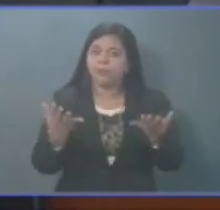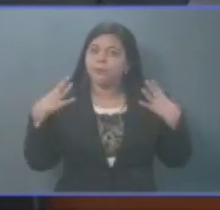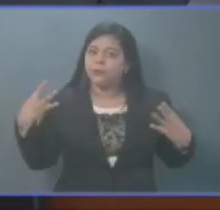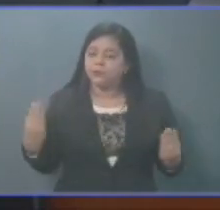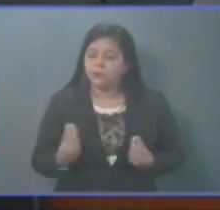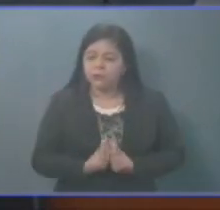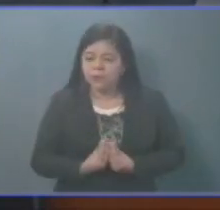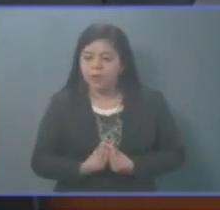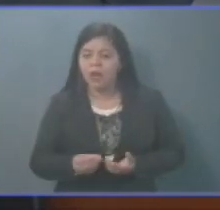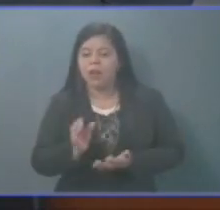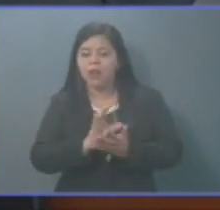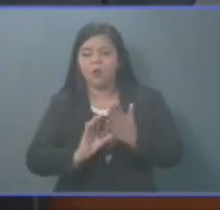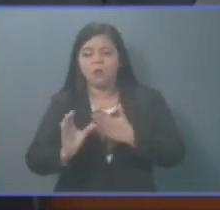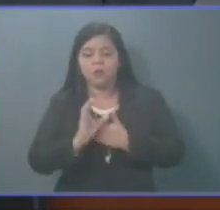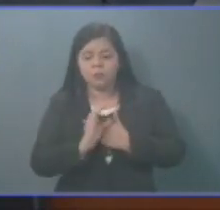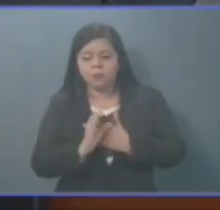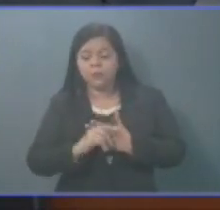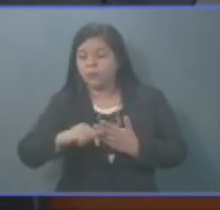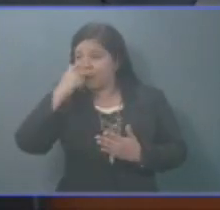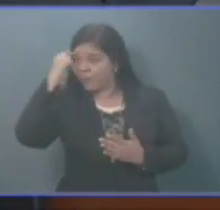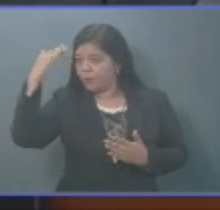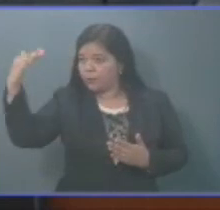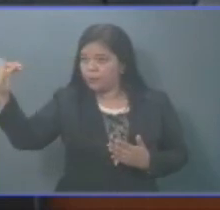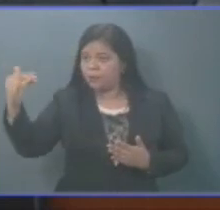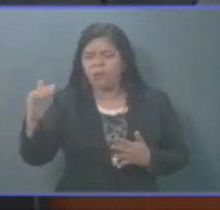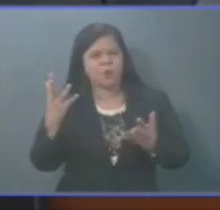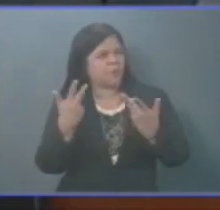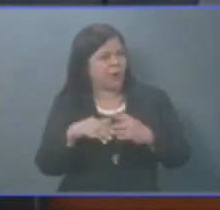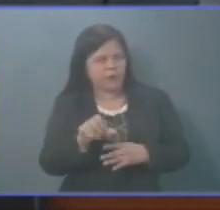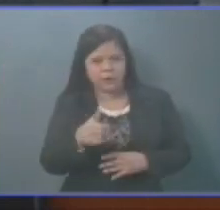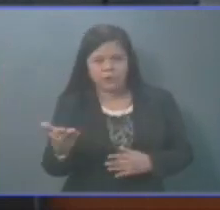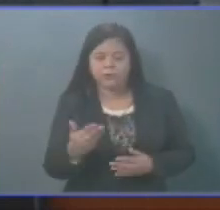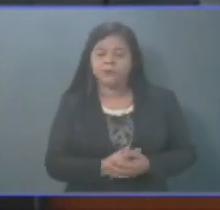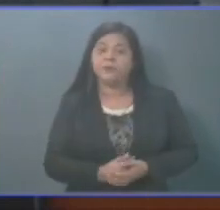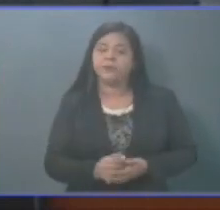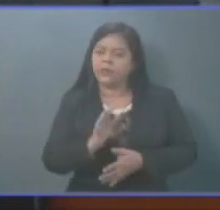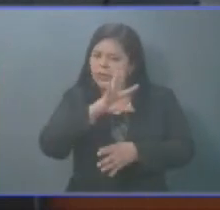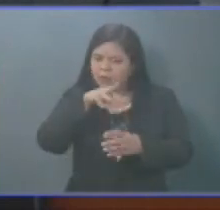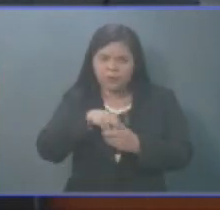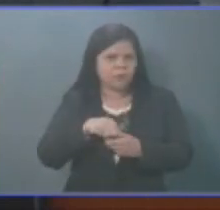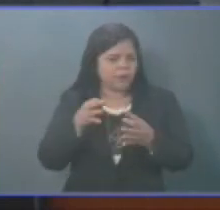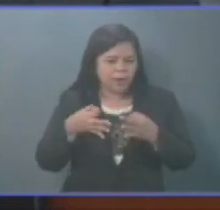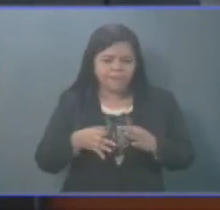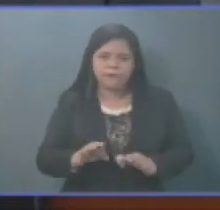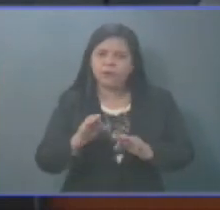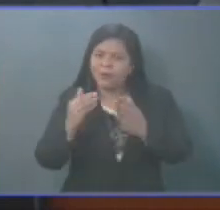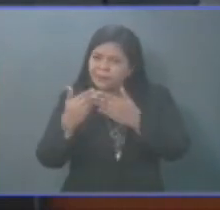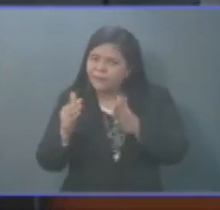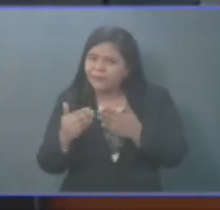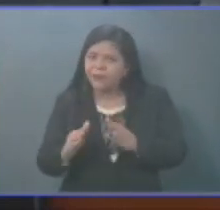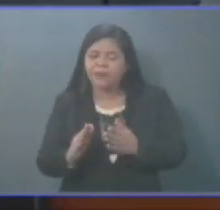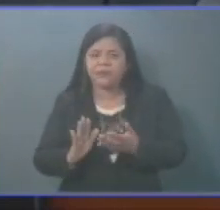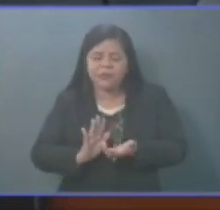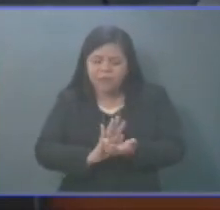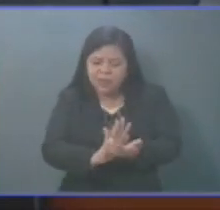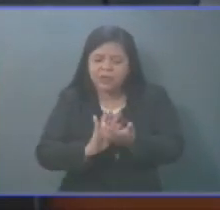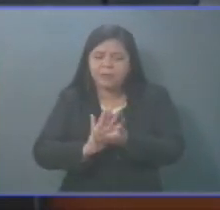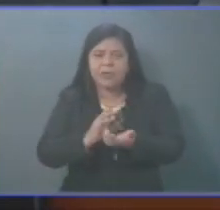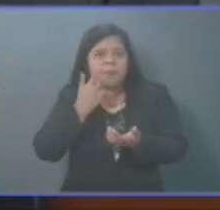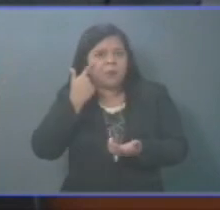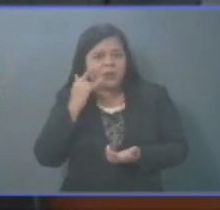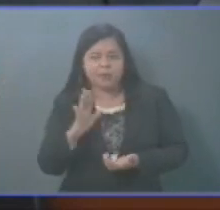social, cultural, político o de otro tipo. Incluye todas las formas de discriminación, entre ellas